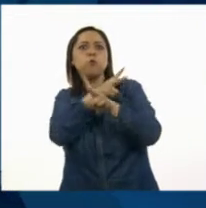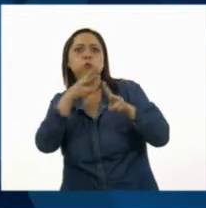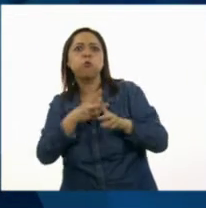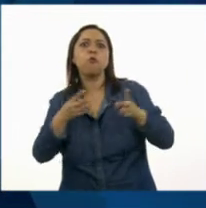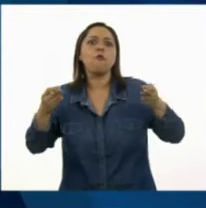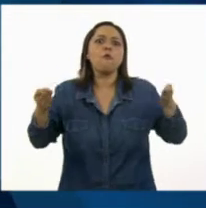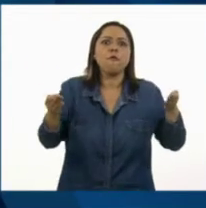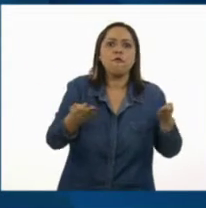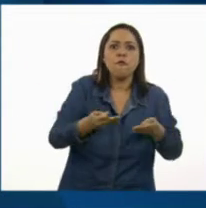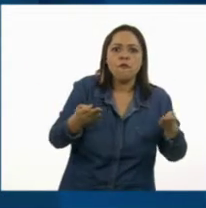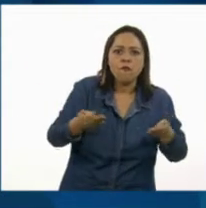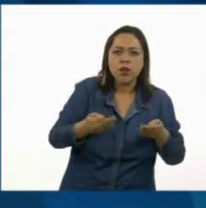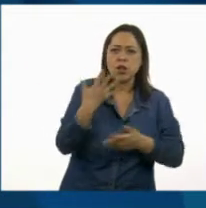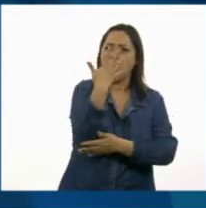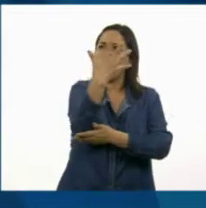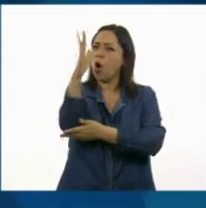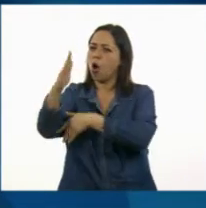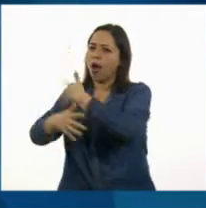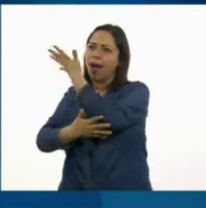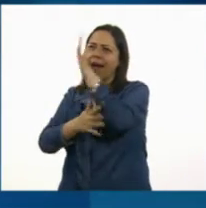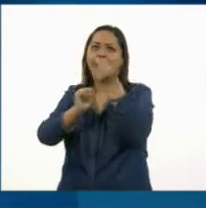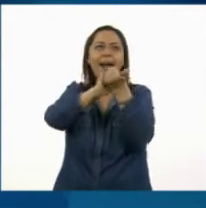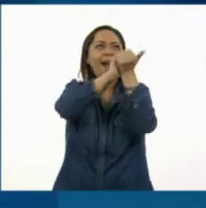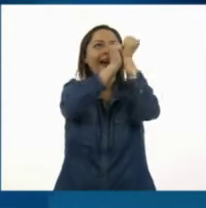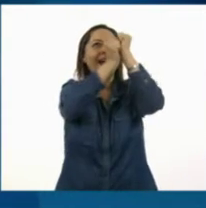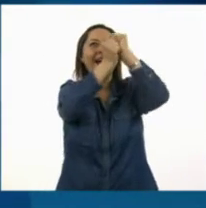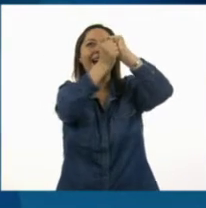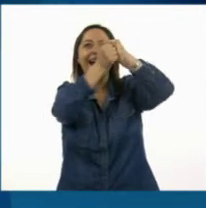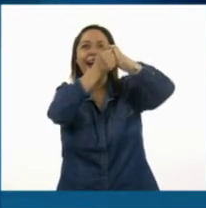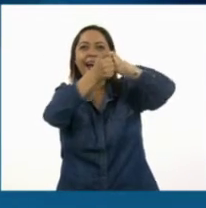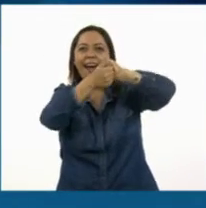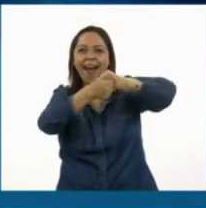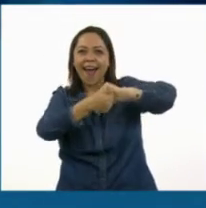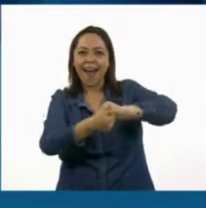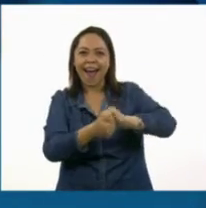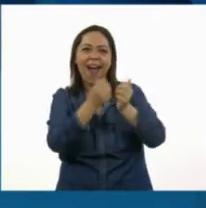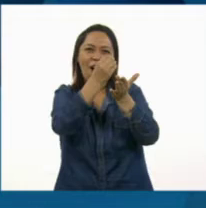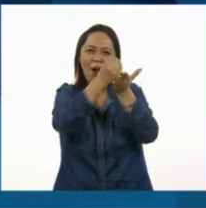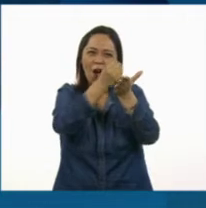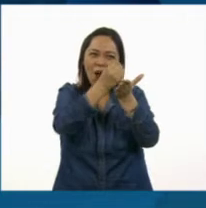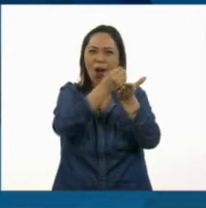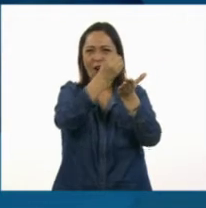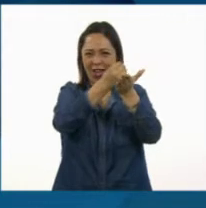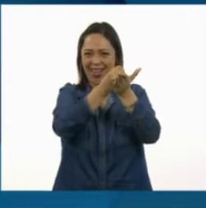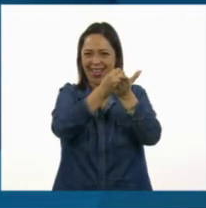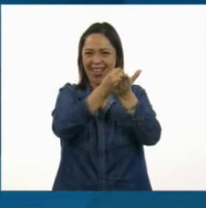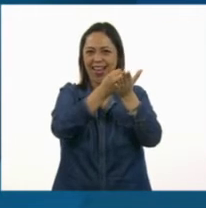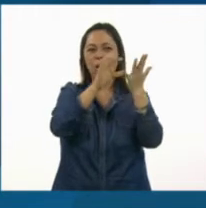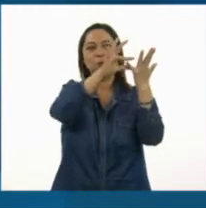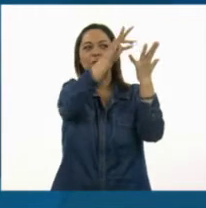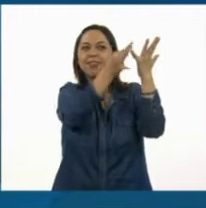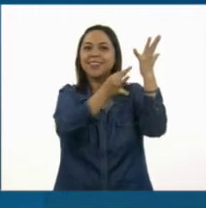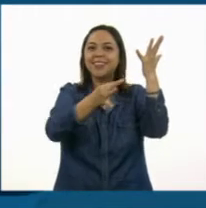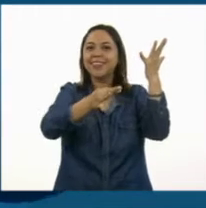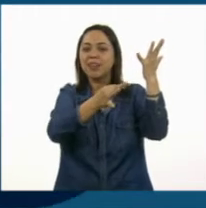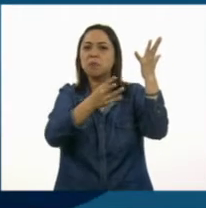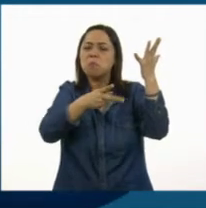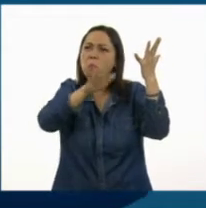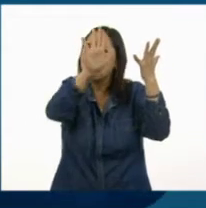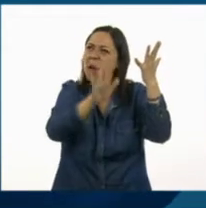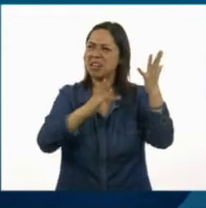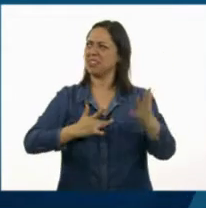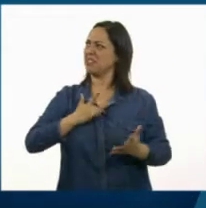se cubren los bosques de hojas doradas y rojas por el otoño, pero parecía que estábamos en pleno